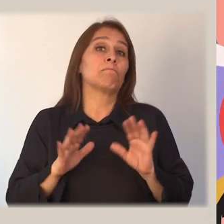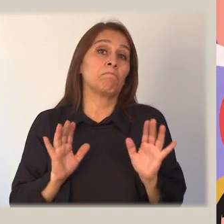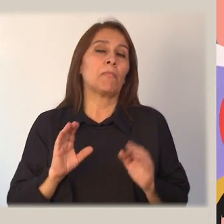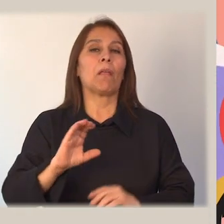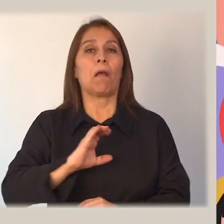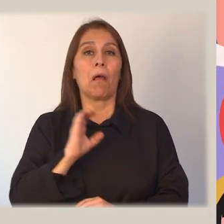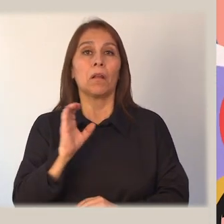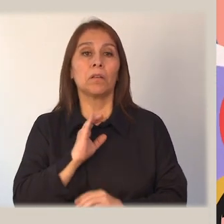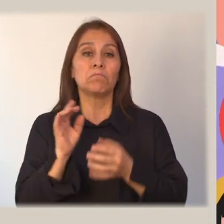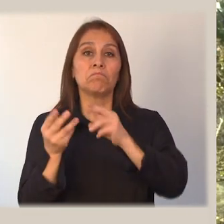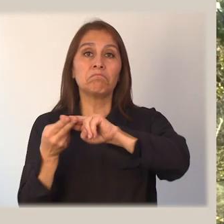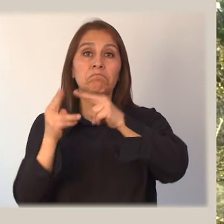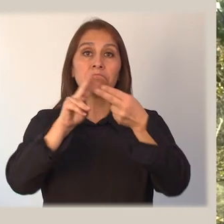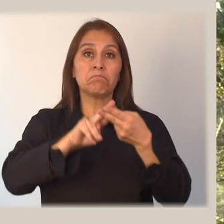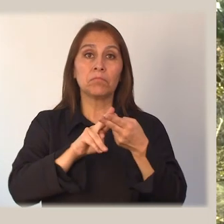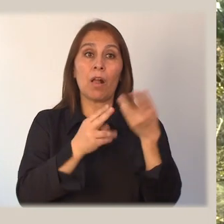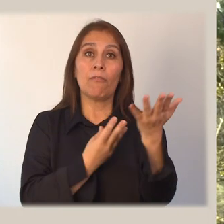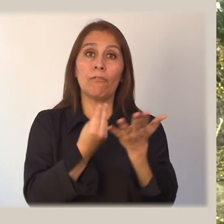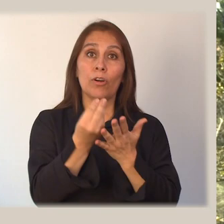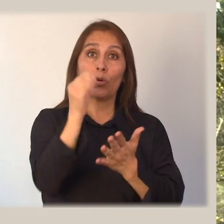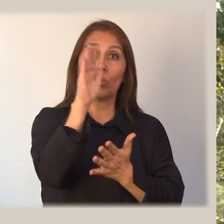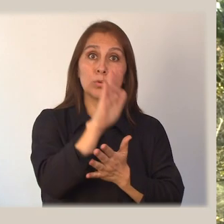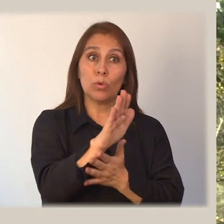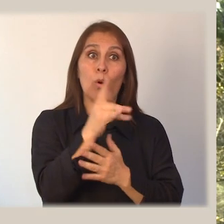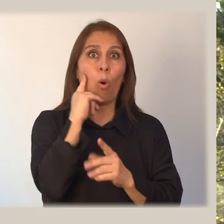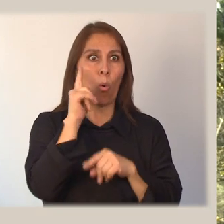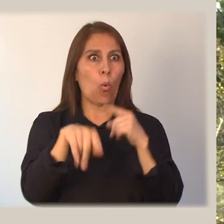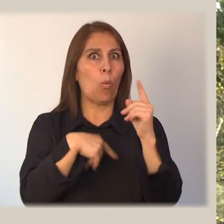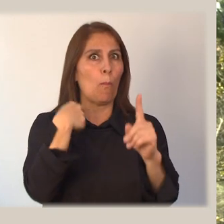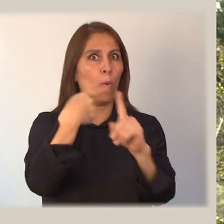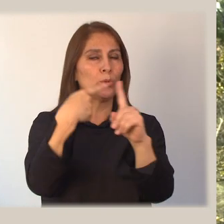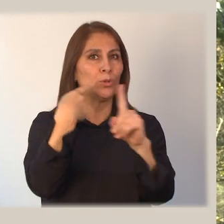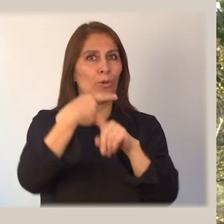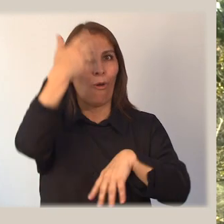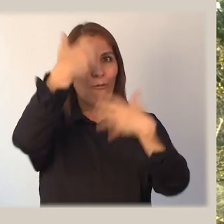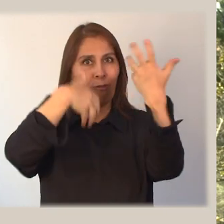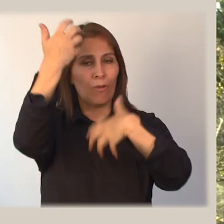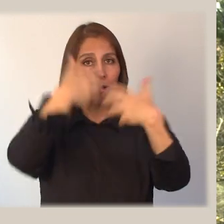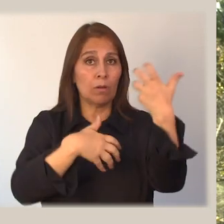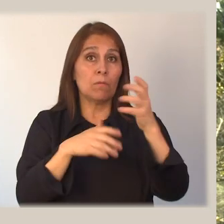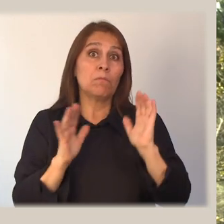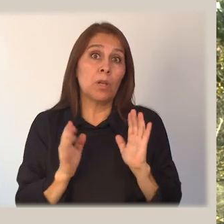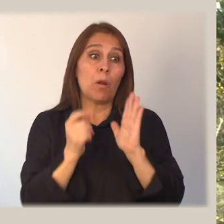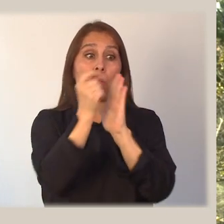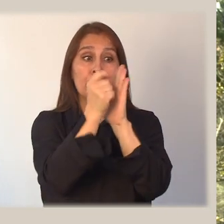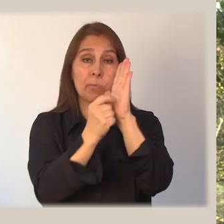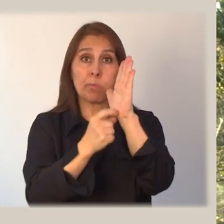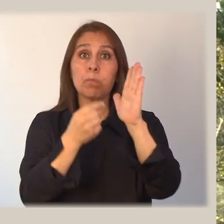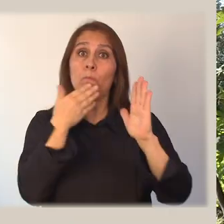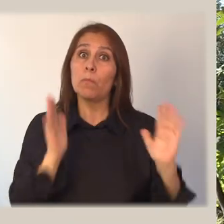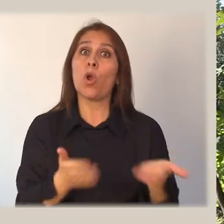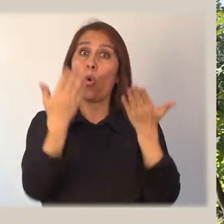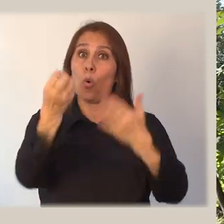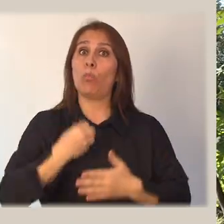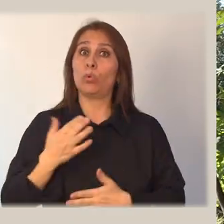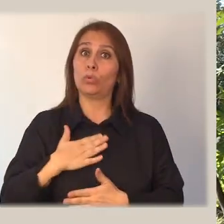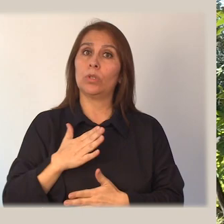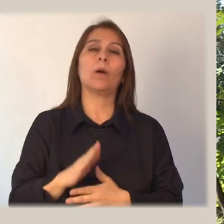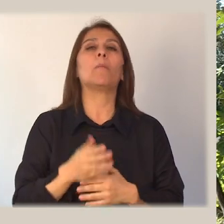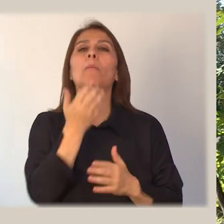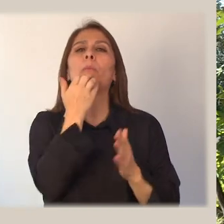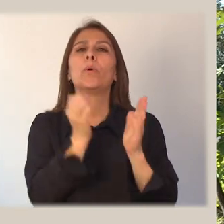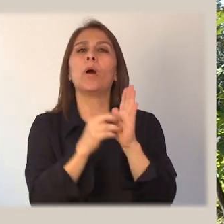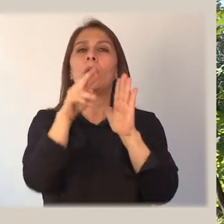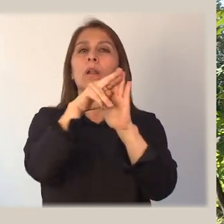Si bien las características asociadas a este factor fueron valoradas positivamente, se identifican también oportunidades de mejora, por